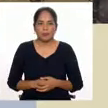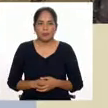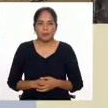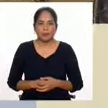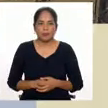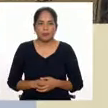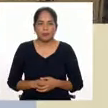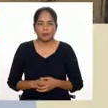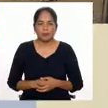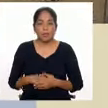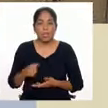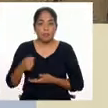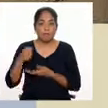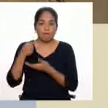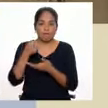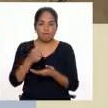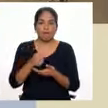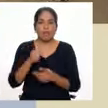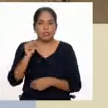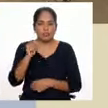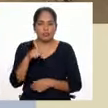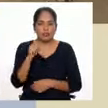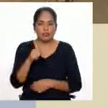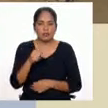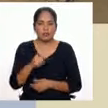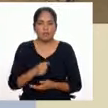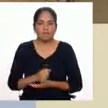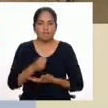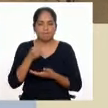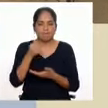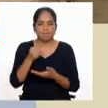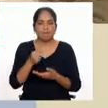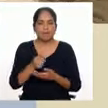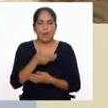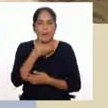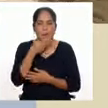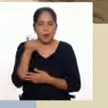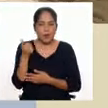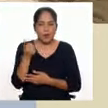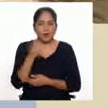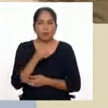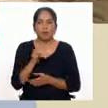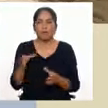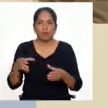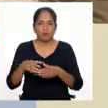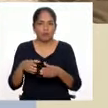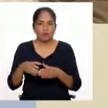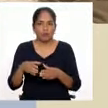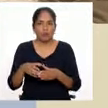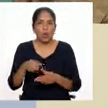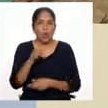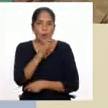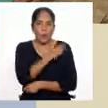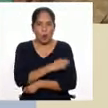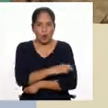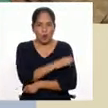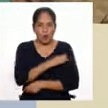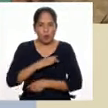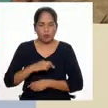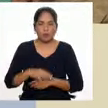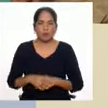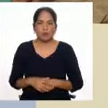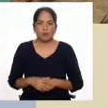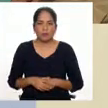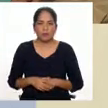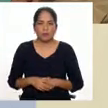Se va a invertir fuerte en mejorar las postas médicas. Se va a invertir fuerte